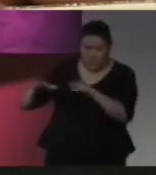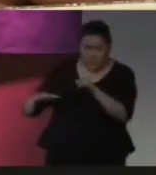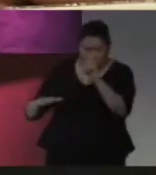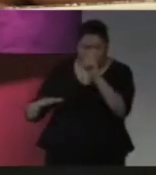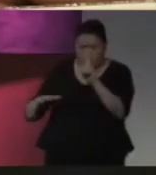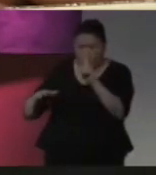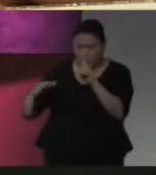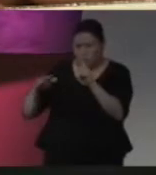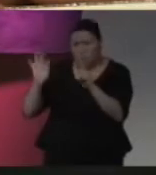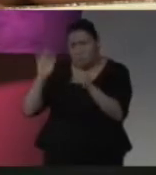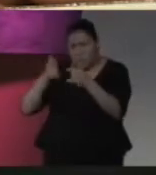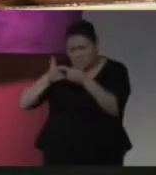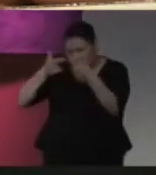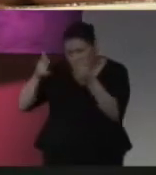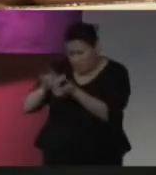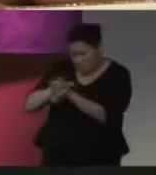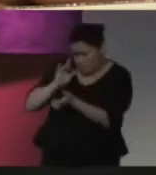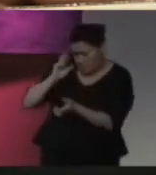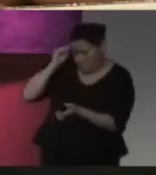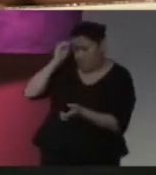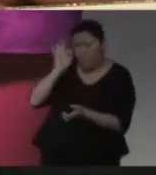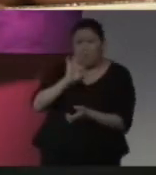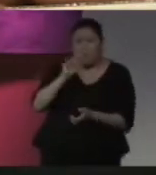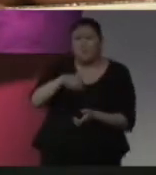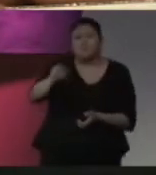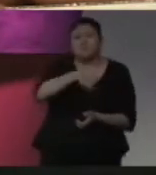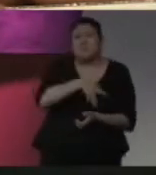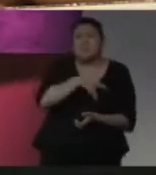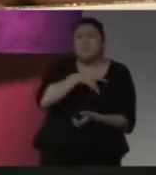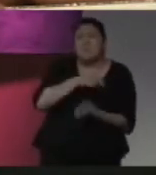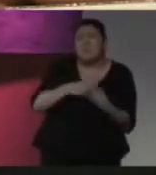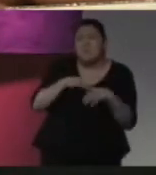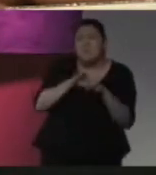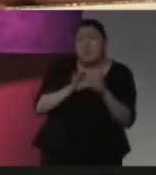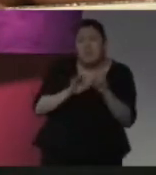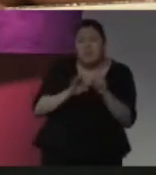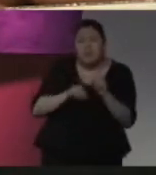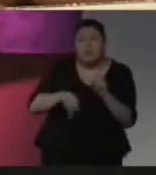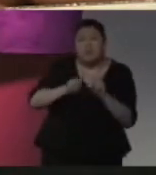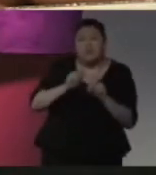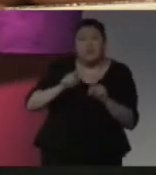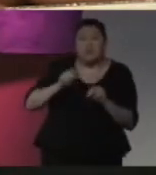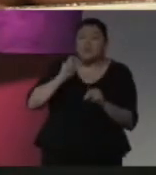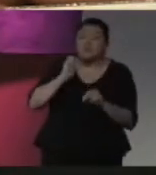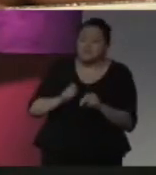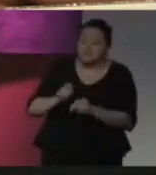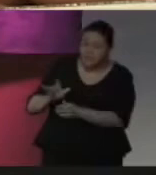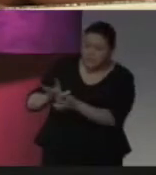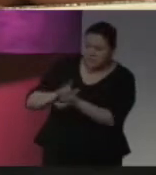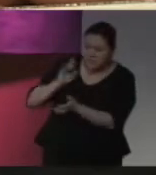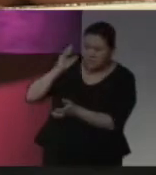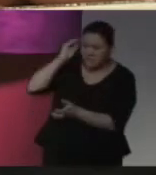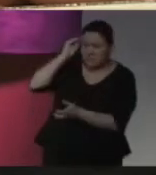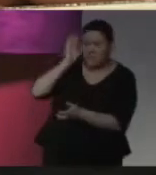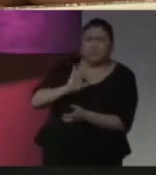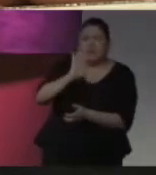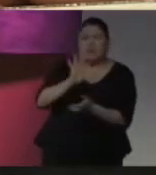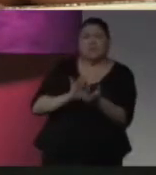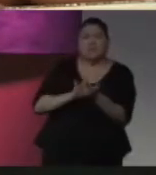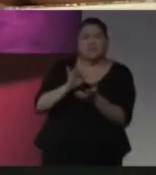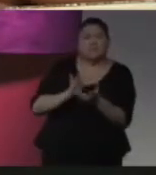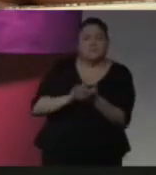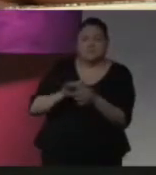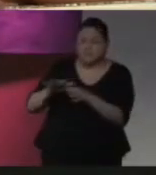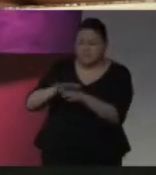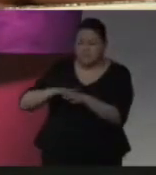vez pequeña y poco significativa, pero que ha querido ser un aporte en la defensa